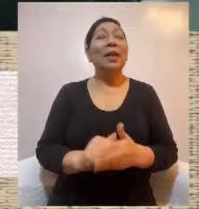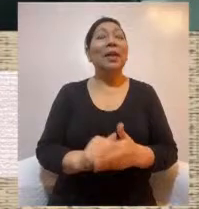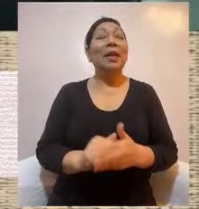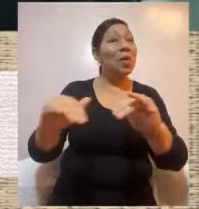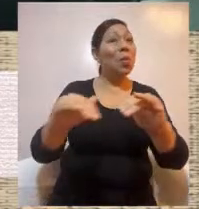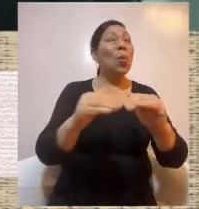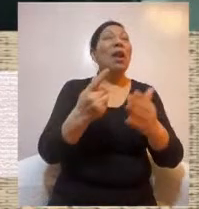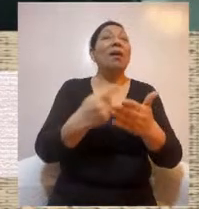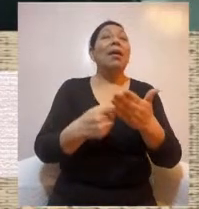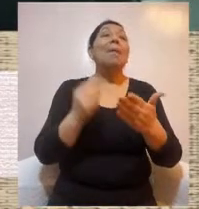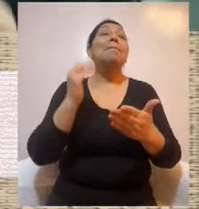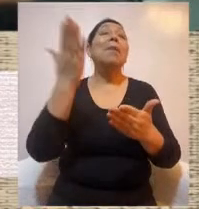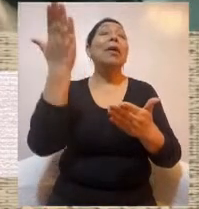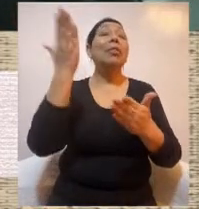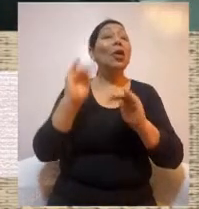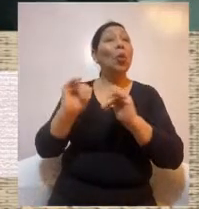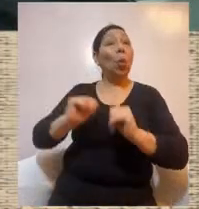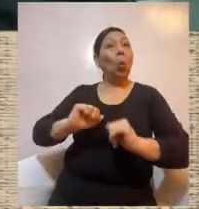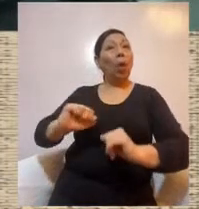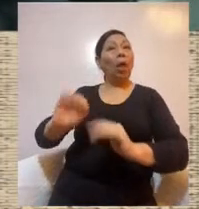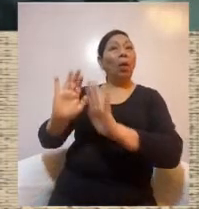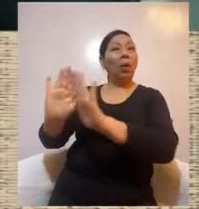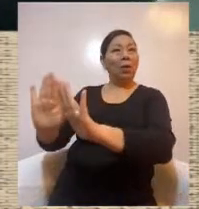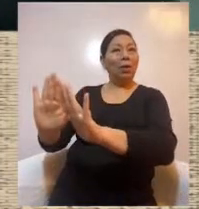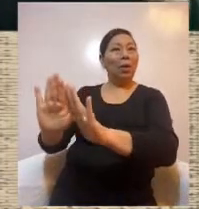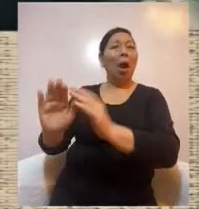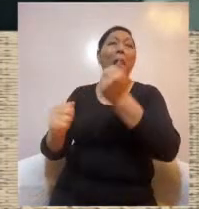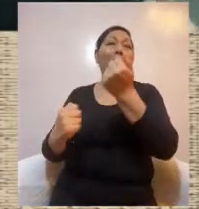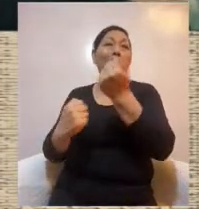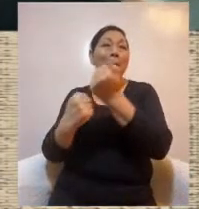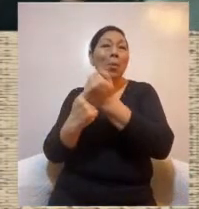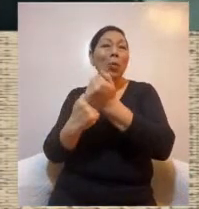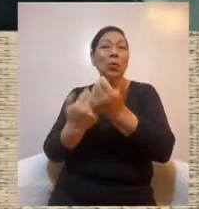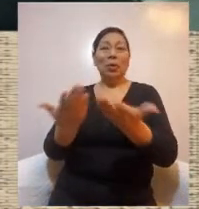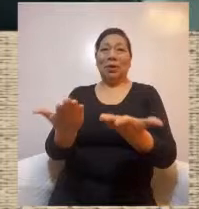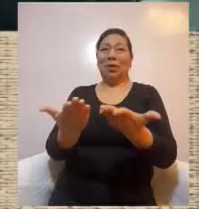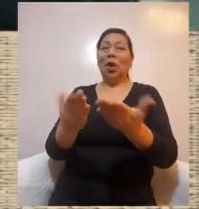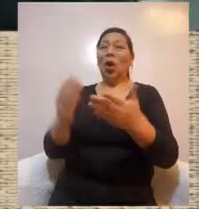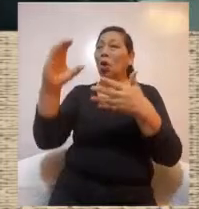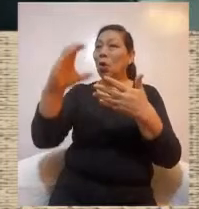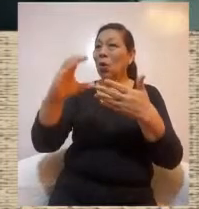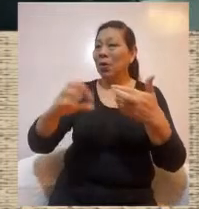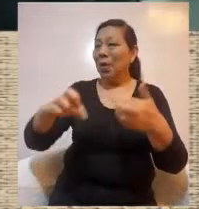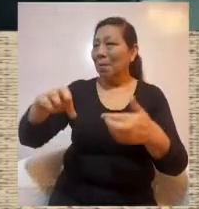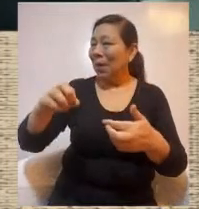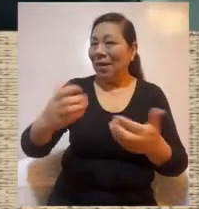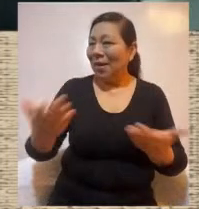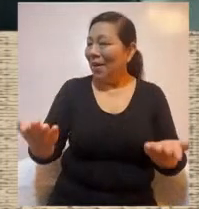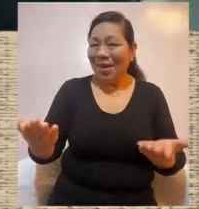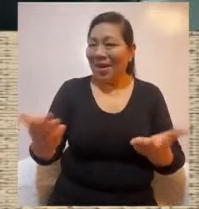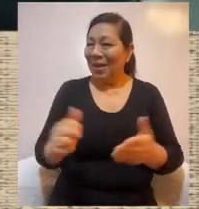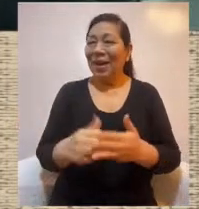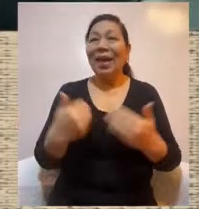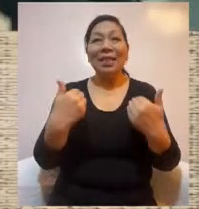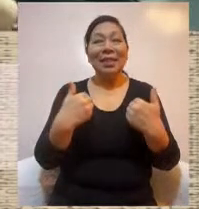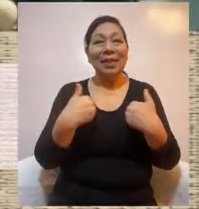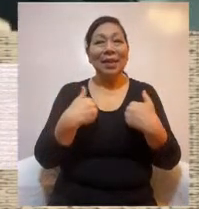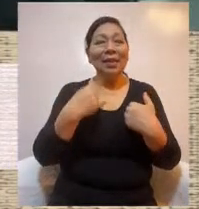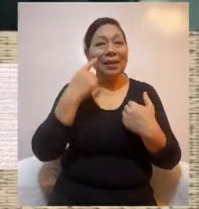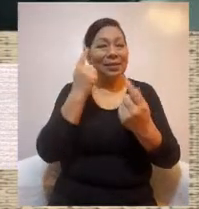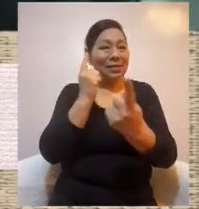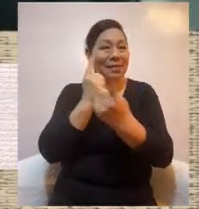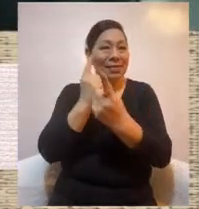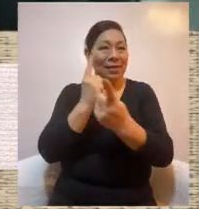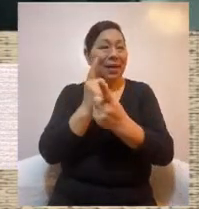mismo ámbito que el hombre, decidir dejar a su hijo para poder apoyar en la implementación del Código Procesal Penal. Tiene